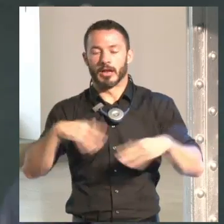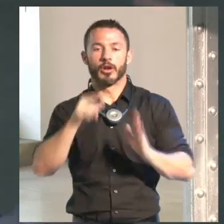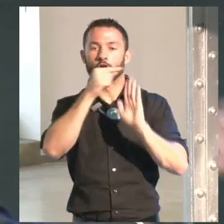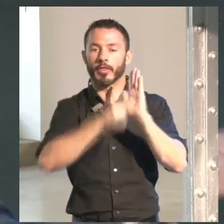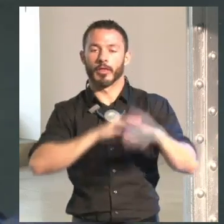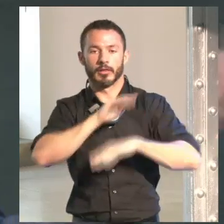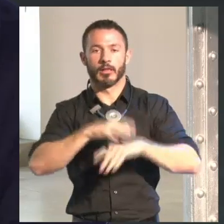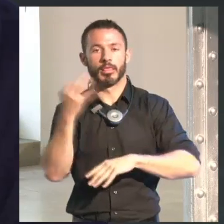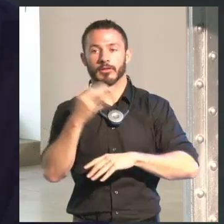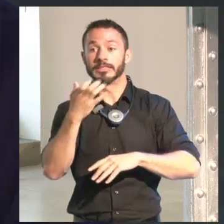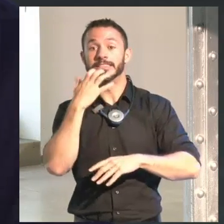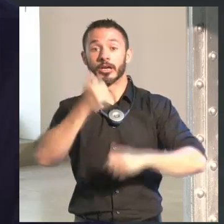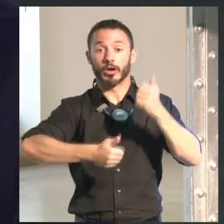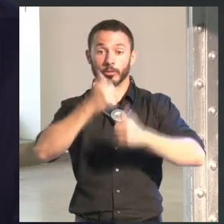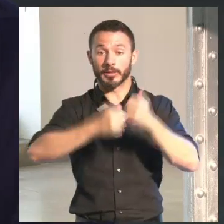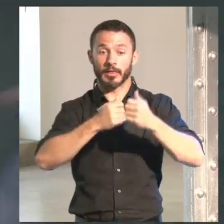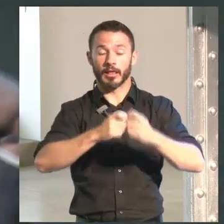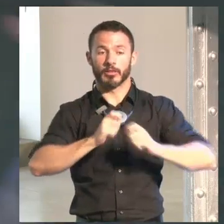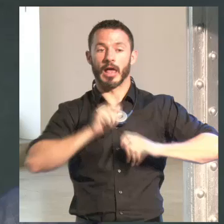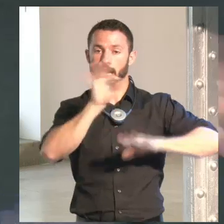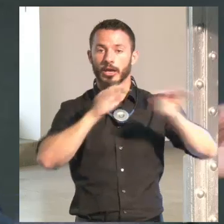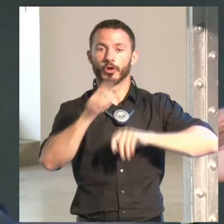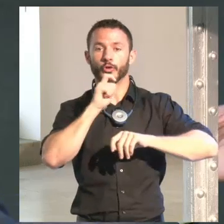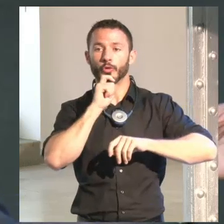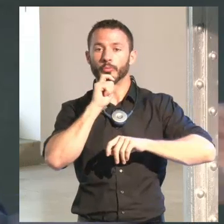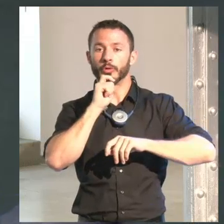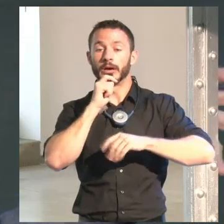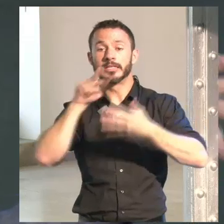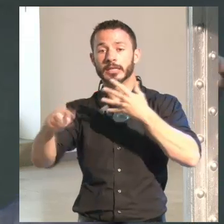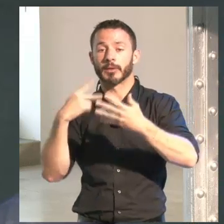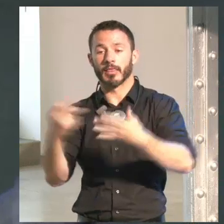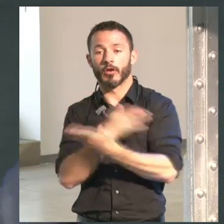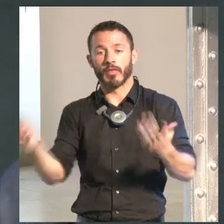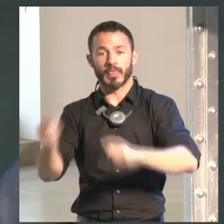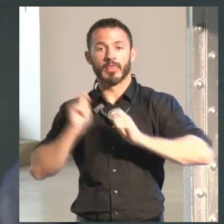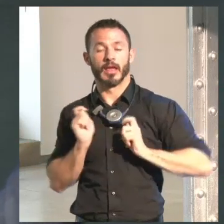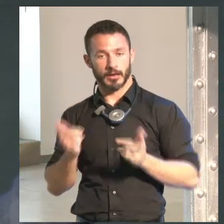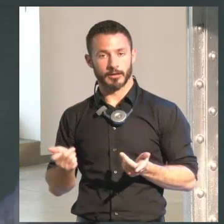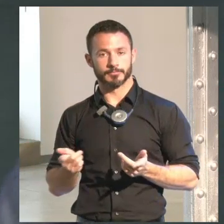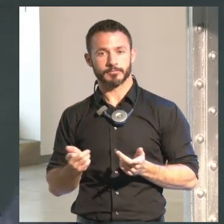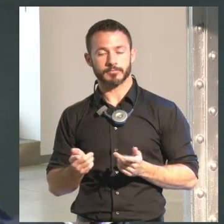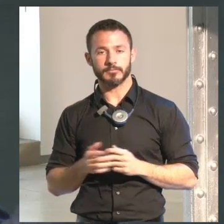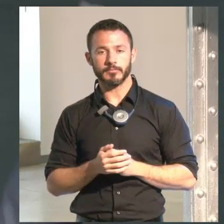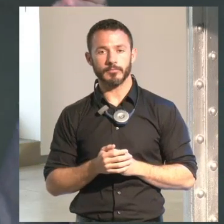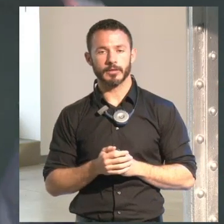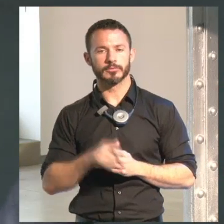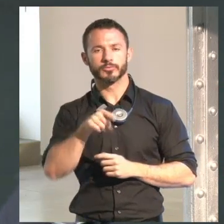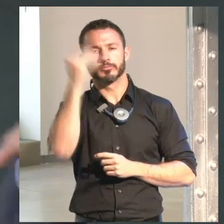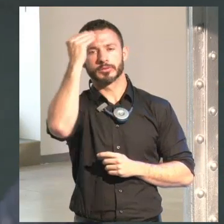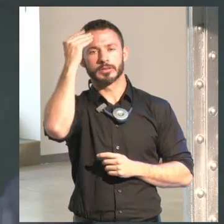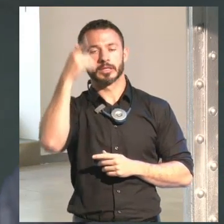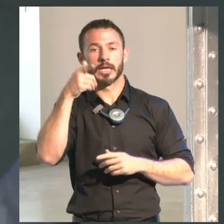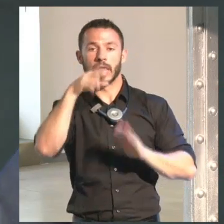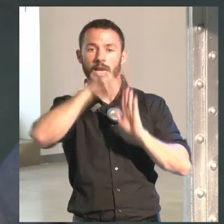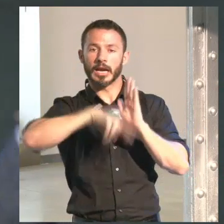la competencia, la opción de elegir, la transparencia, esto todavía da más confianza a usuarios para esos servicios. ¿Tú piensas también que un cambio